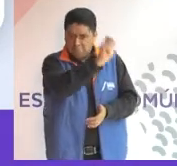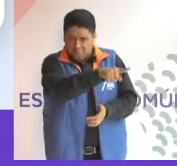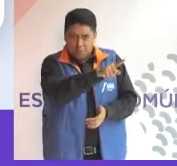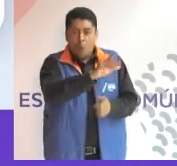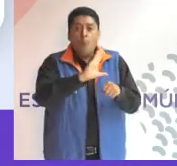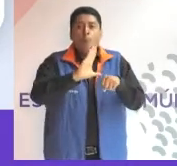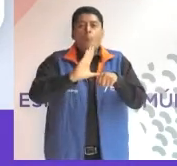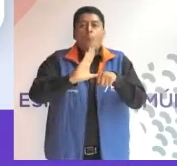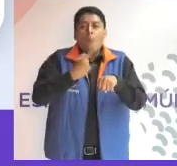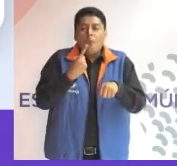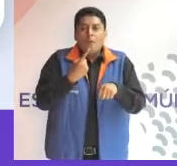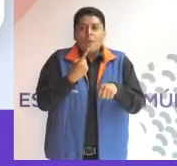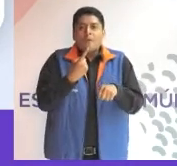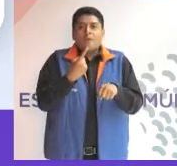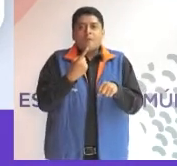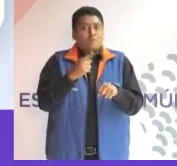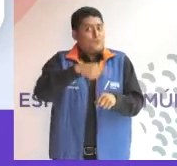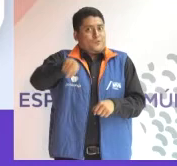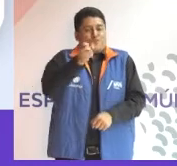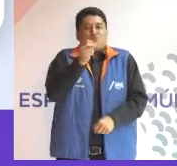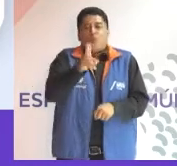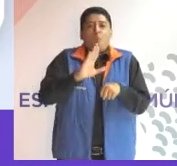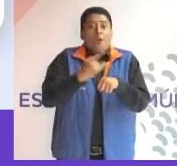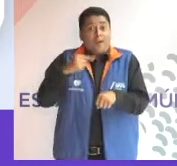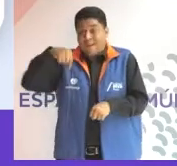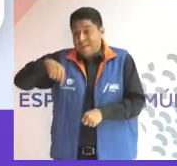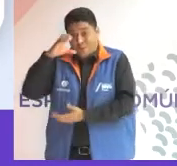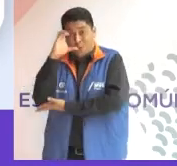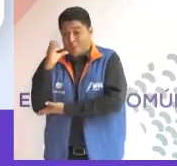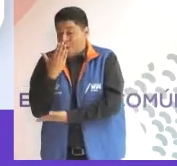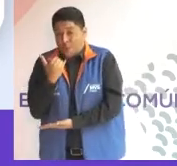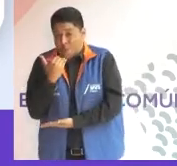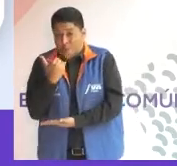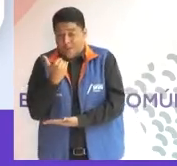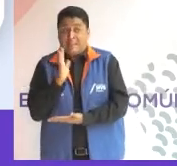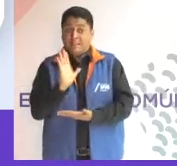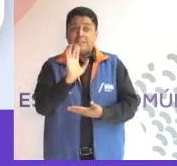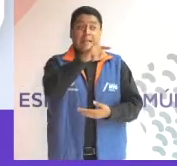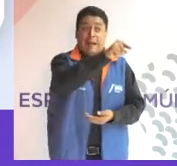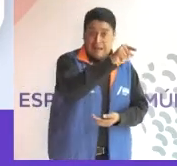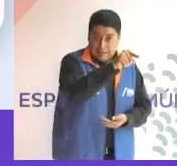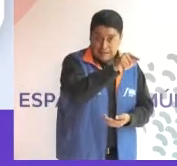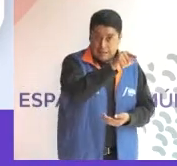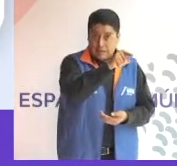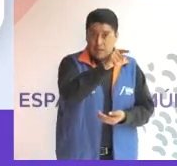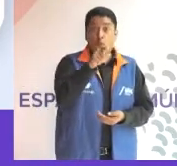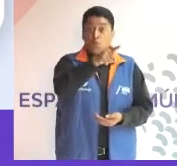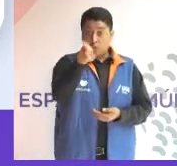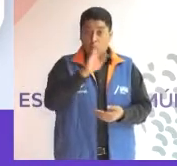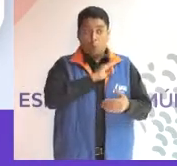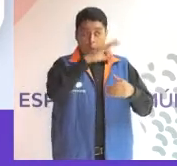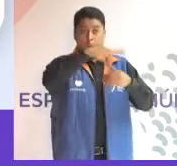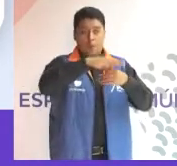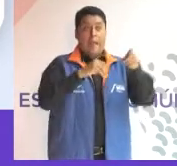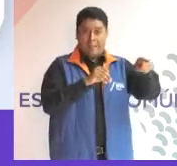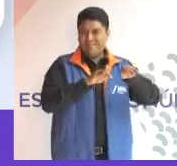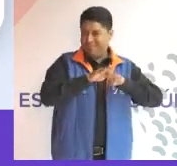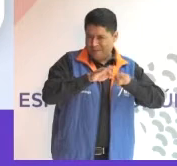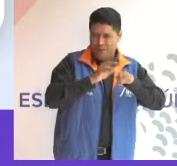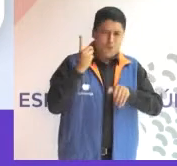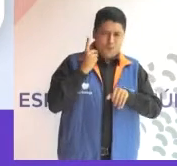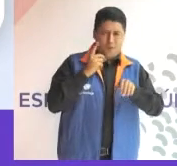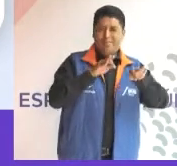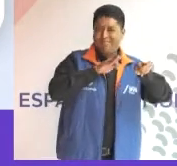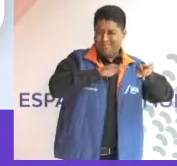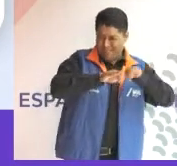cumplirle a su audiencia, sus electores, y poder ser reelegido y no depender del